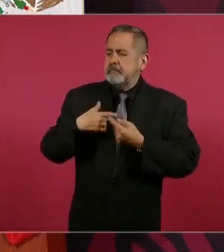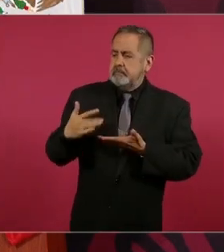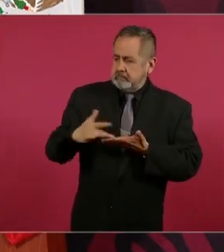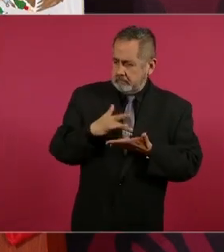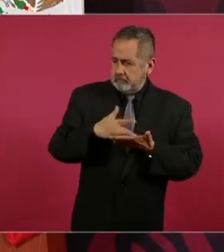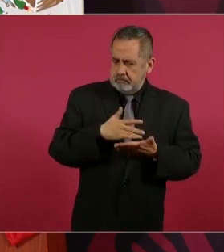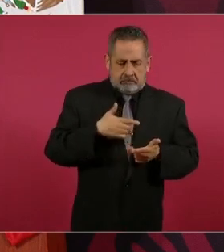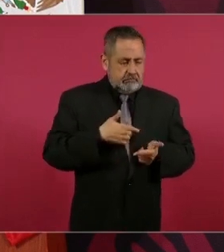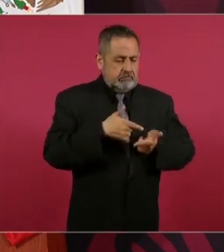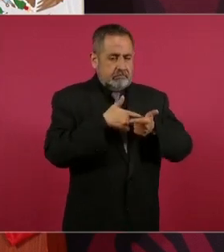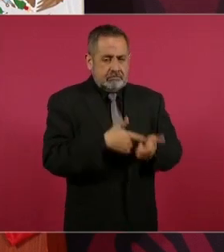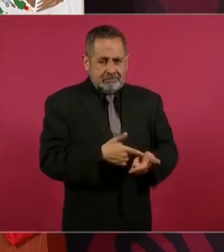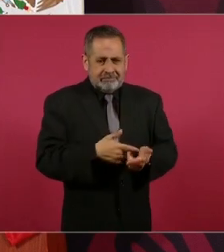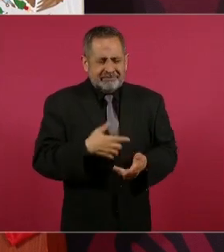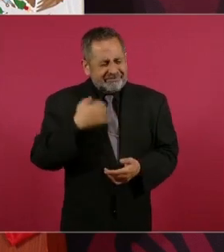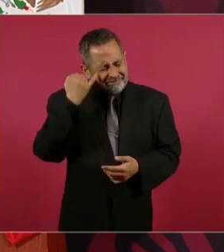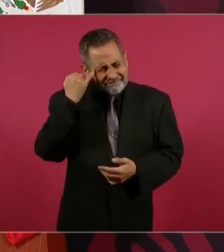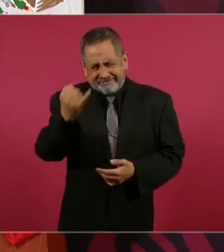Imagínense eso.